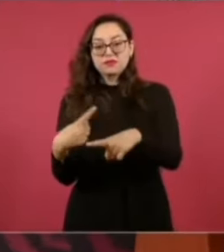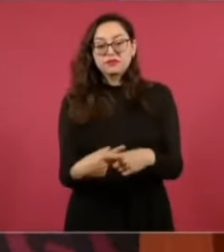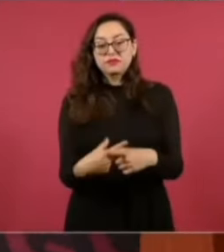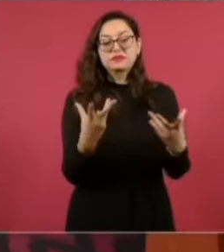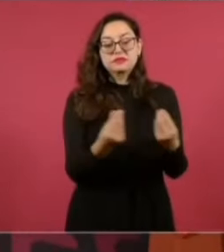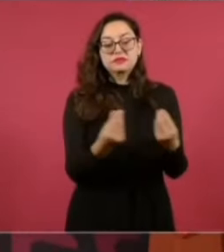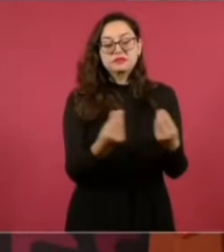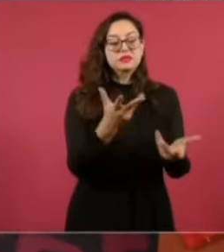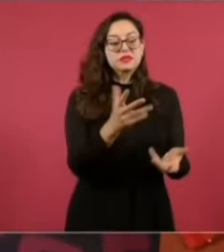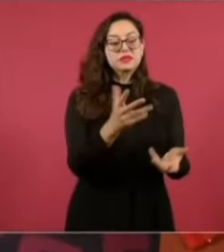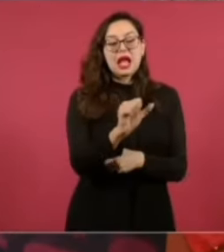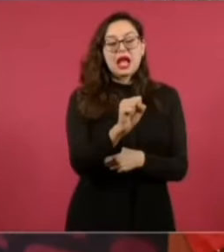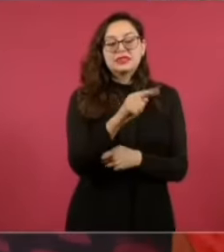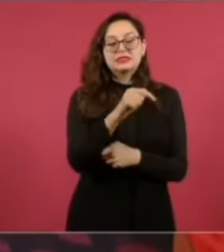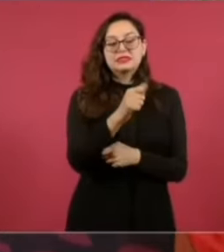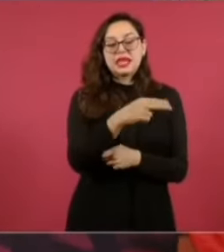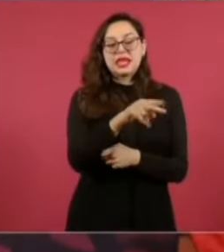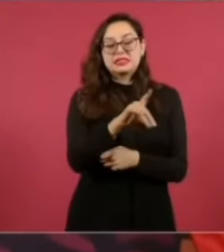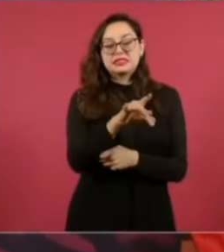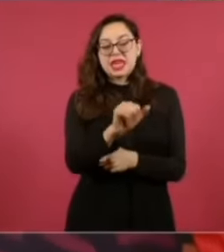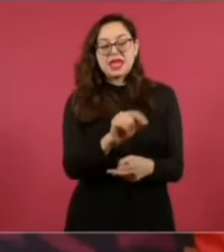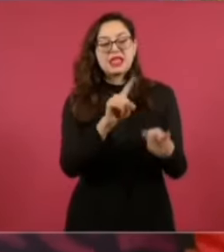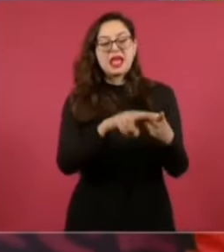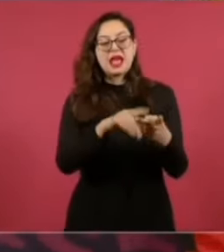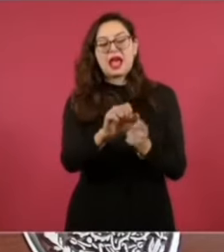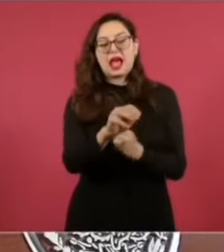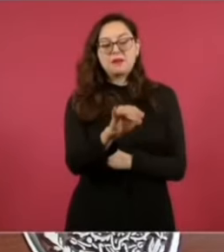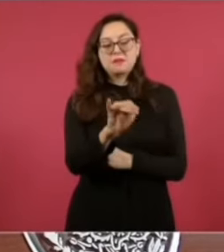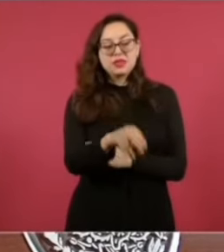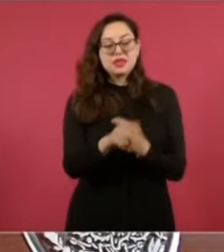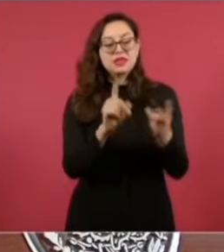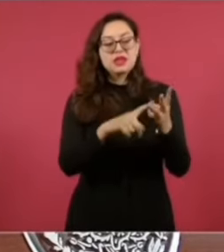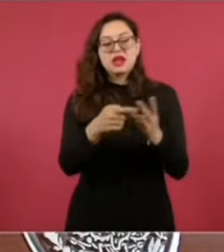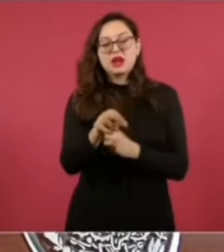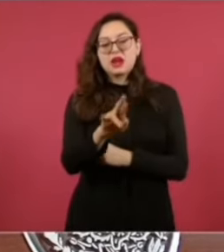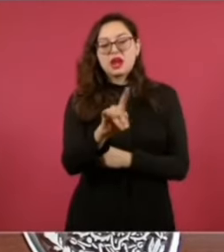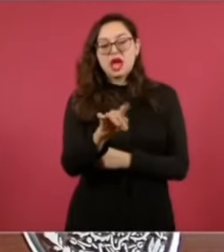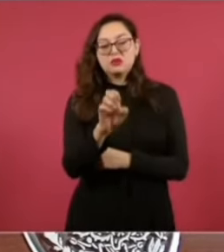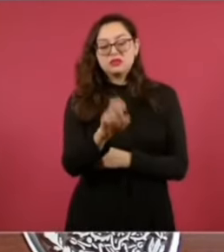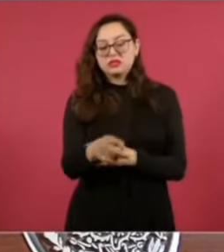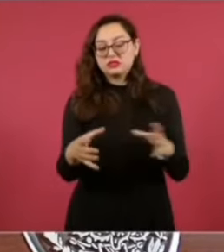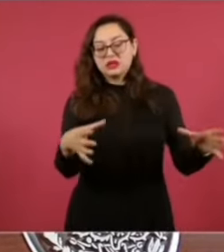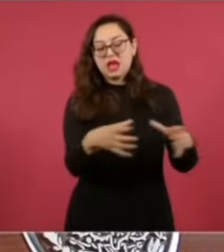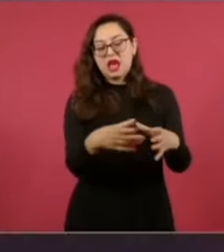Castañeda, con Aguilar Camín, con Krause. Es lo mismo de siempre.